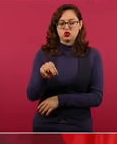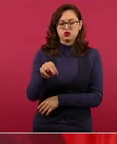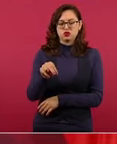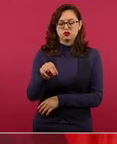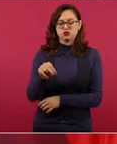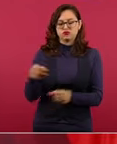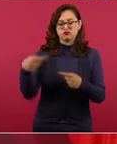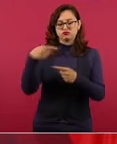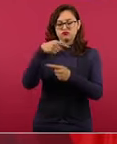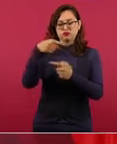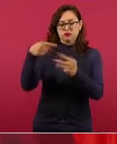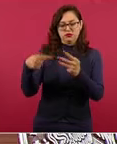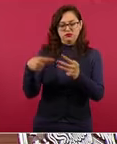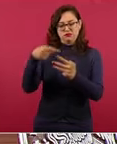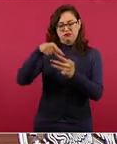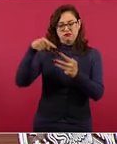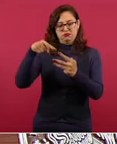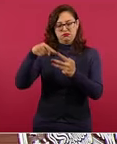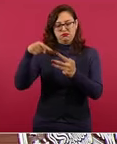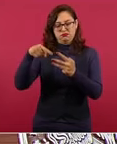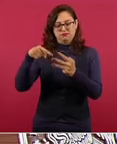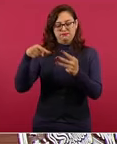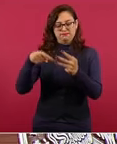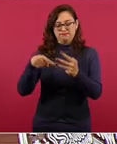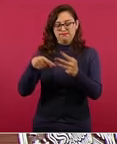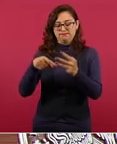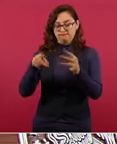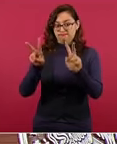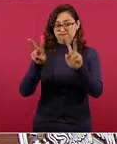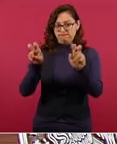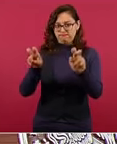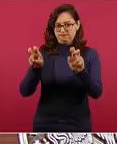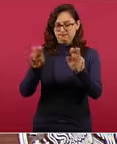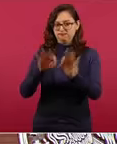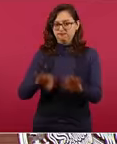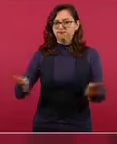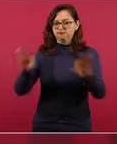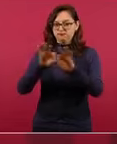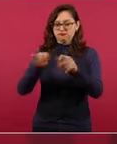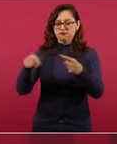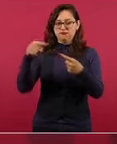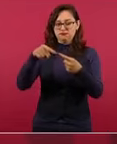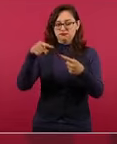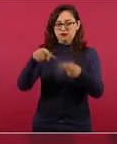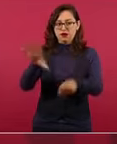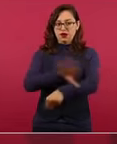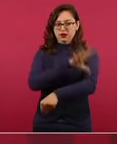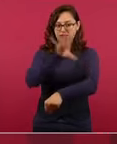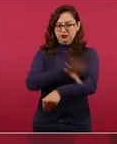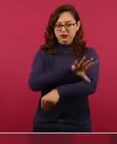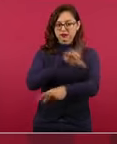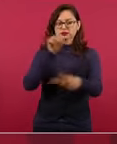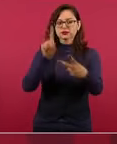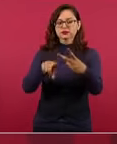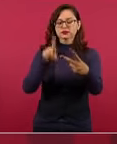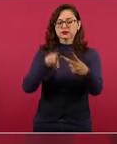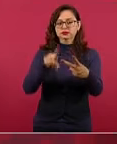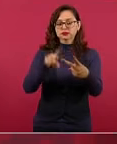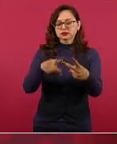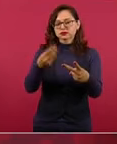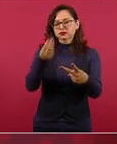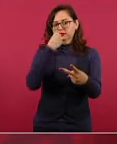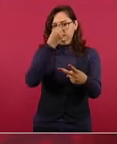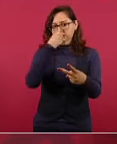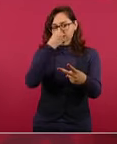importantes componentes yo energético los alimentos y otros bienes